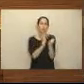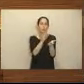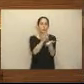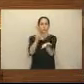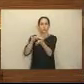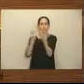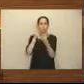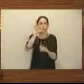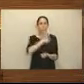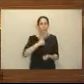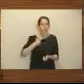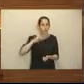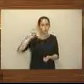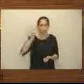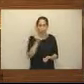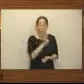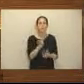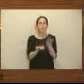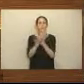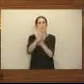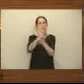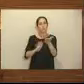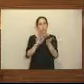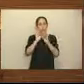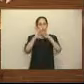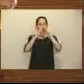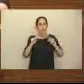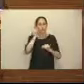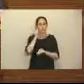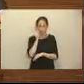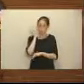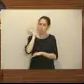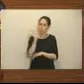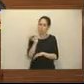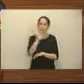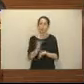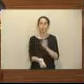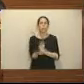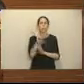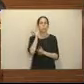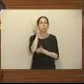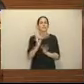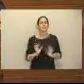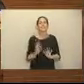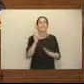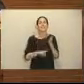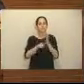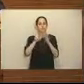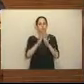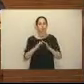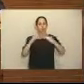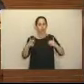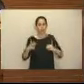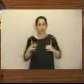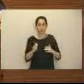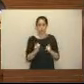comunidades autónomas, que ha encargado informes a la Universidad de Oviedo, es cierto, o que se ha constituido una ponencia específica en esta Cámara, que ha arrancado